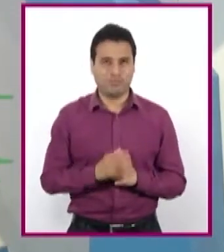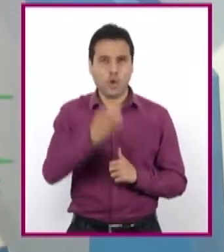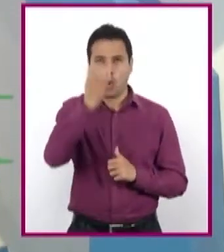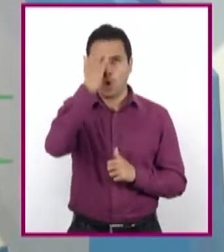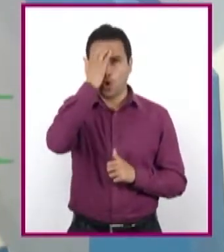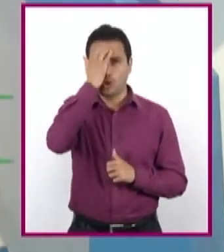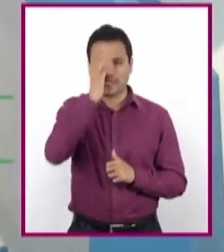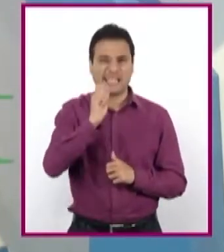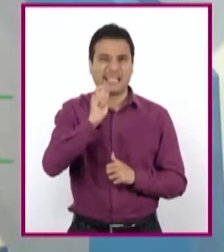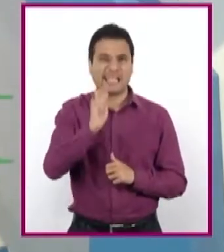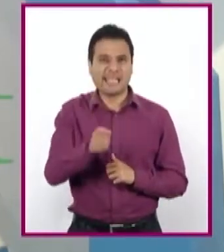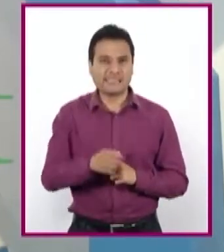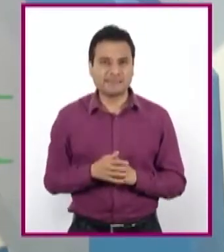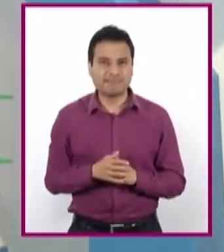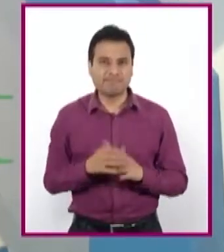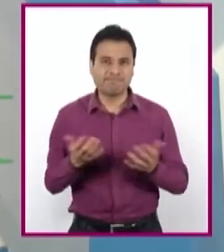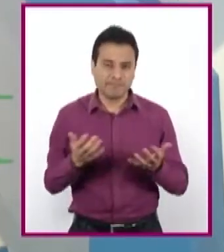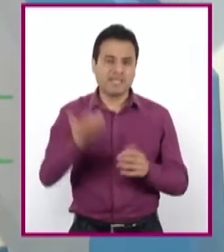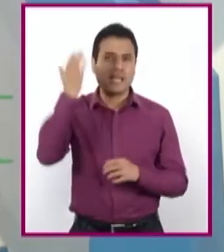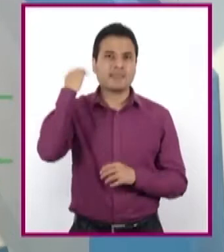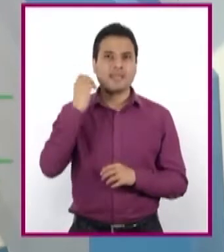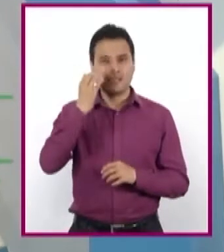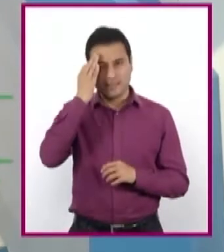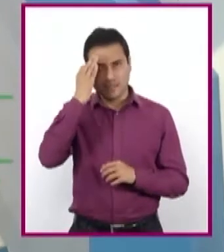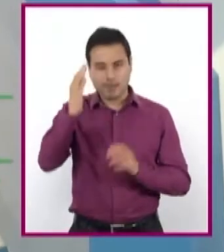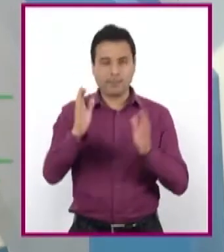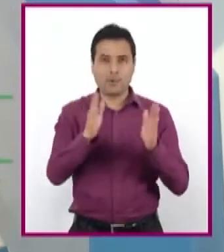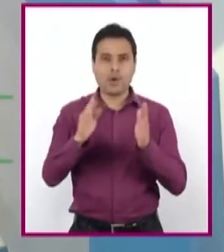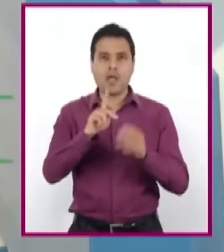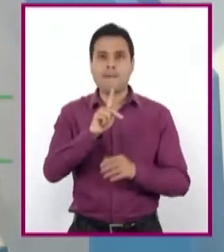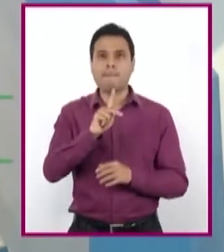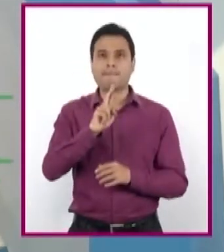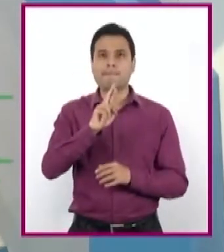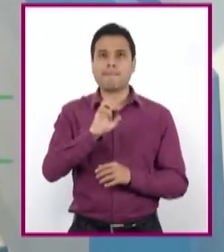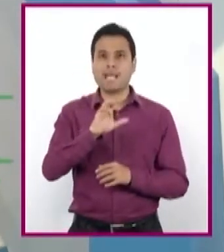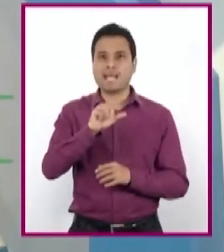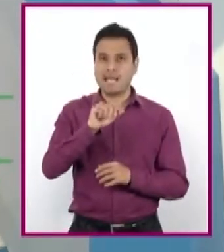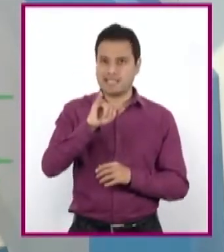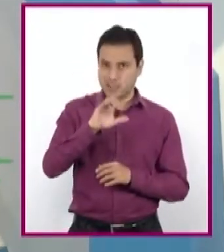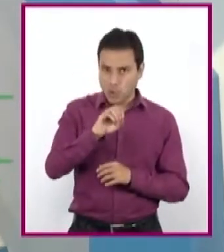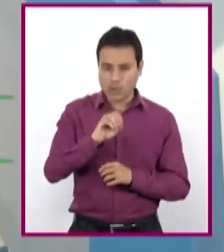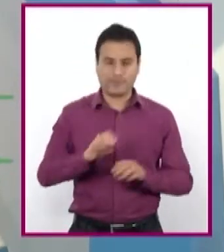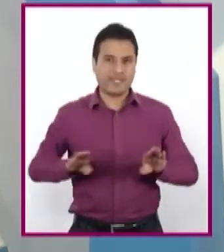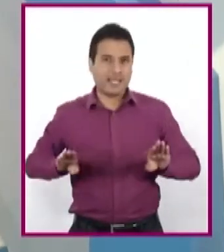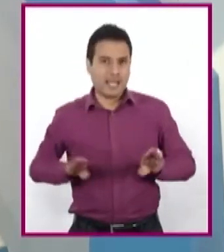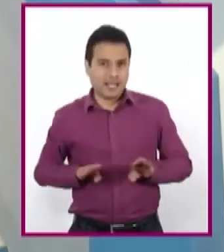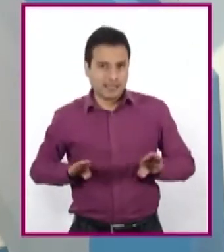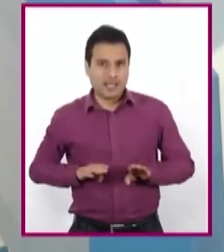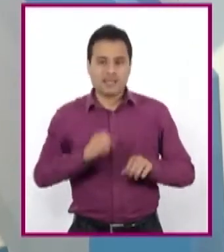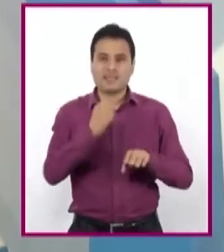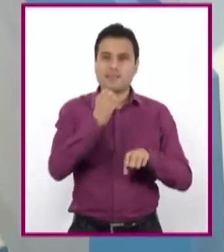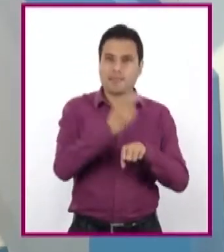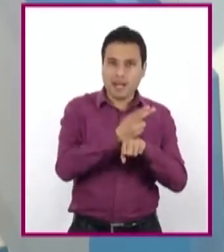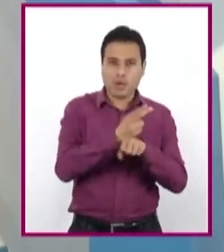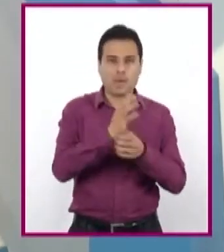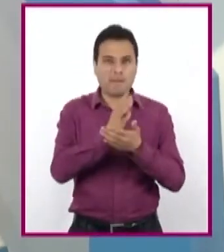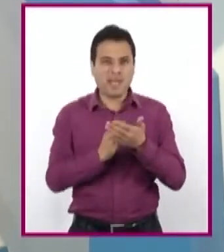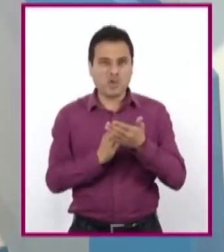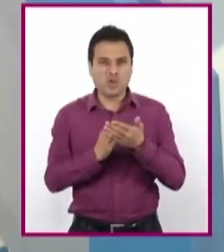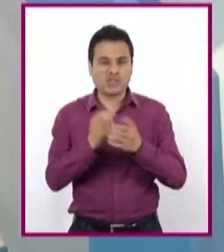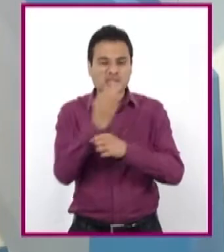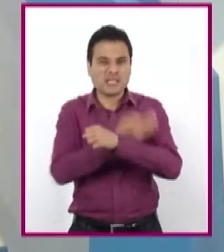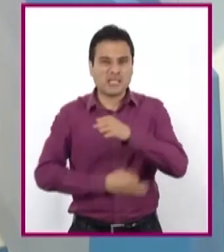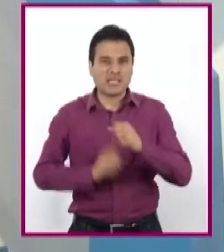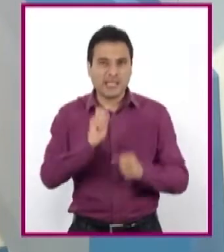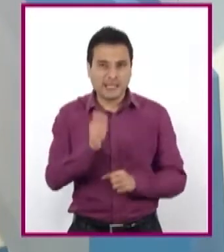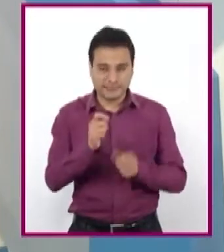las características generales del preclásico y sus periodos, temprano, medio y tardío. Para esta sesión utilizaremos los